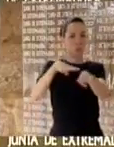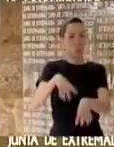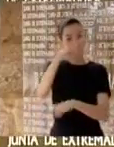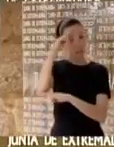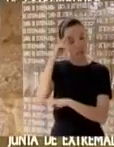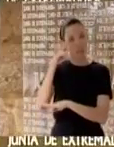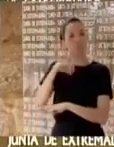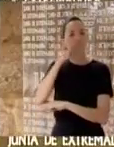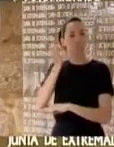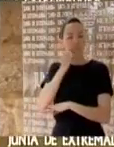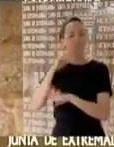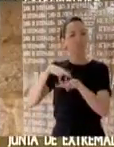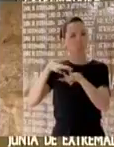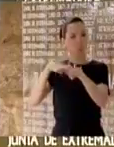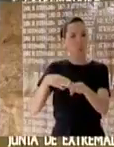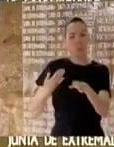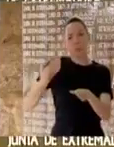España.